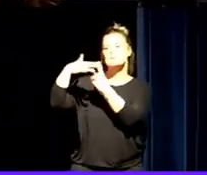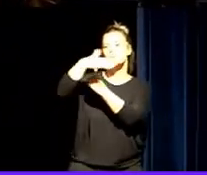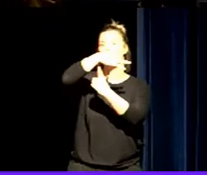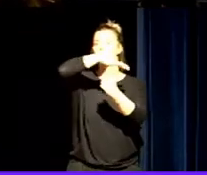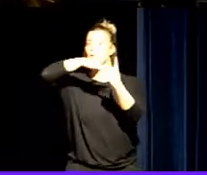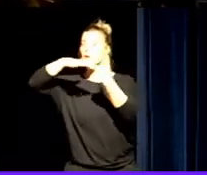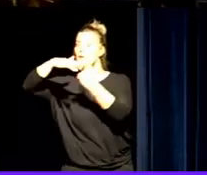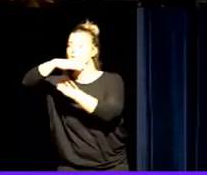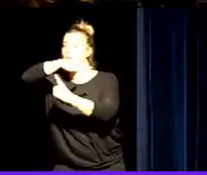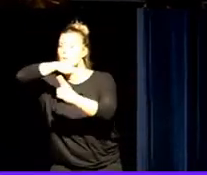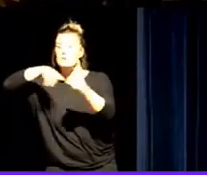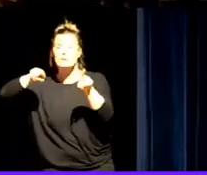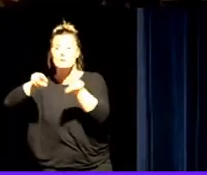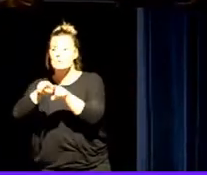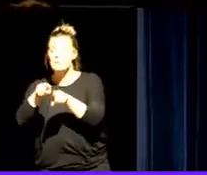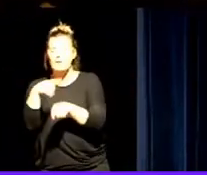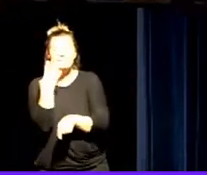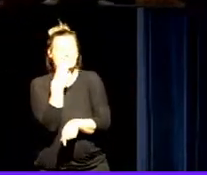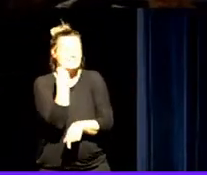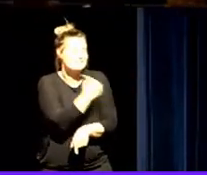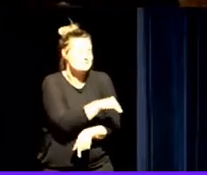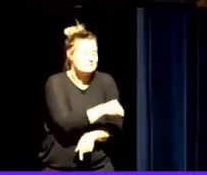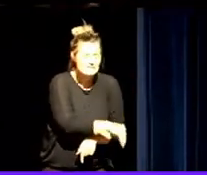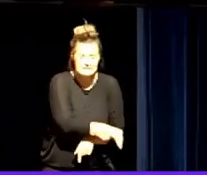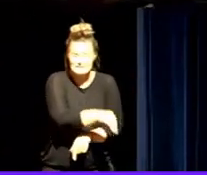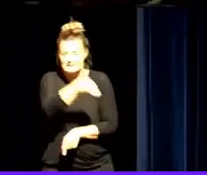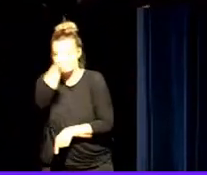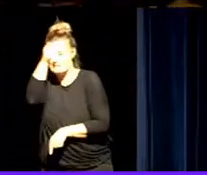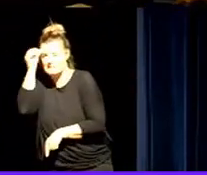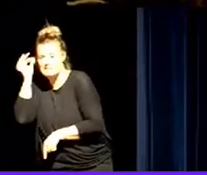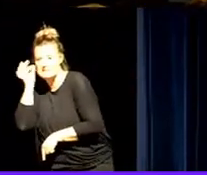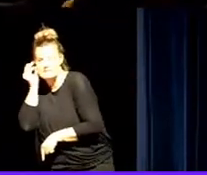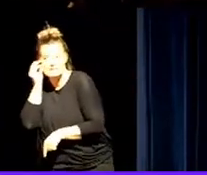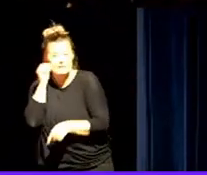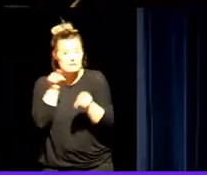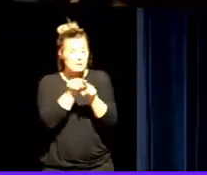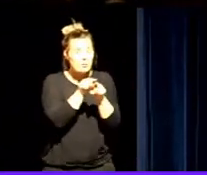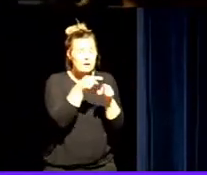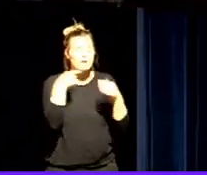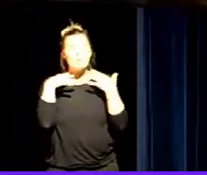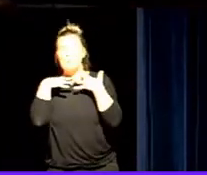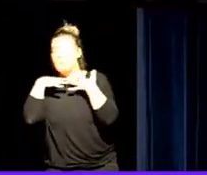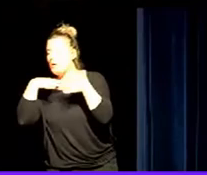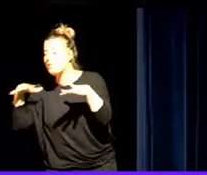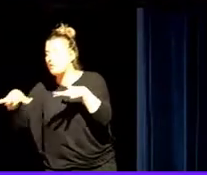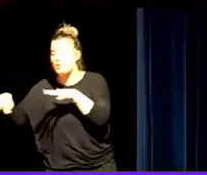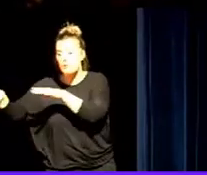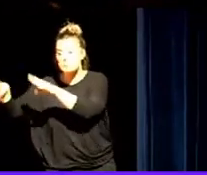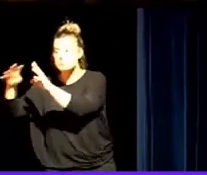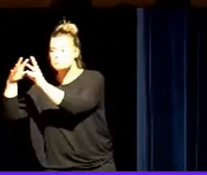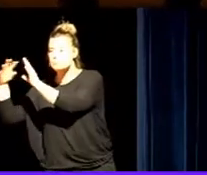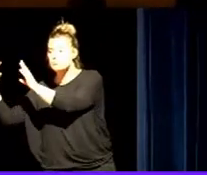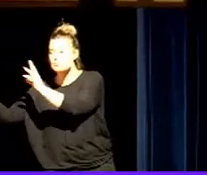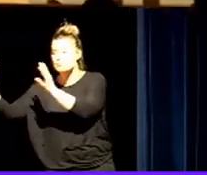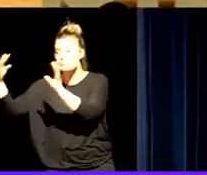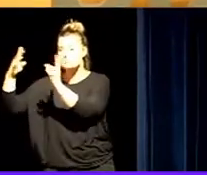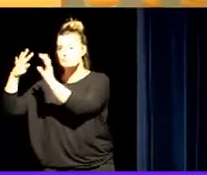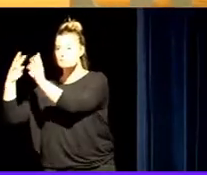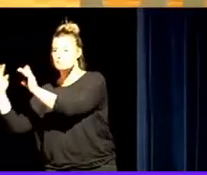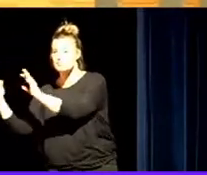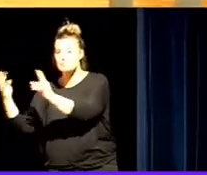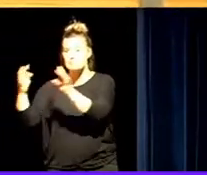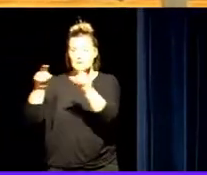hay una cantidad de chavales y de chavalas a la deriva en permanente naufragio.